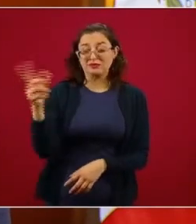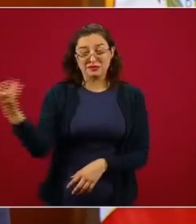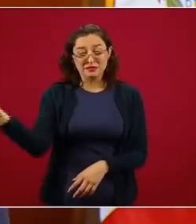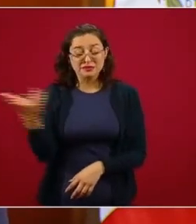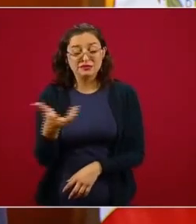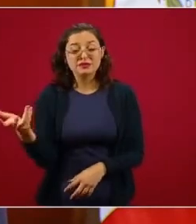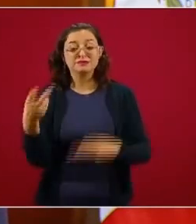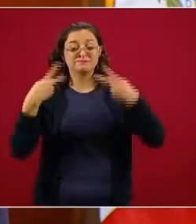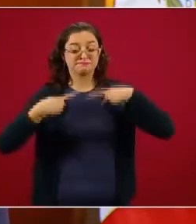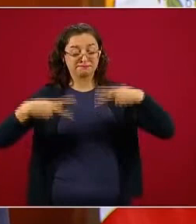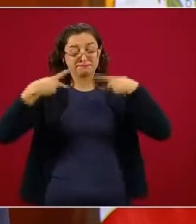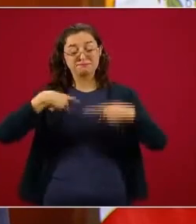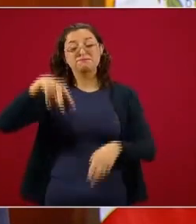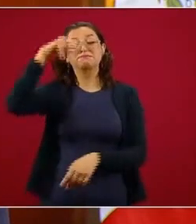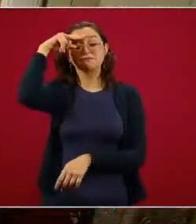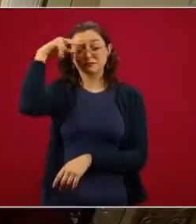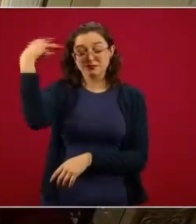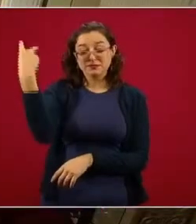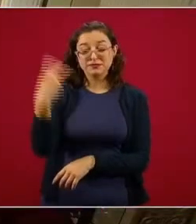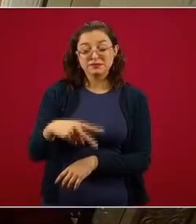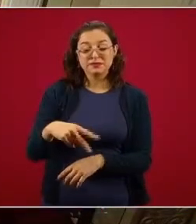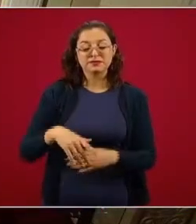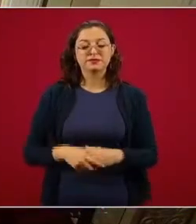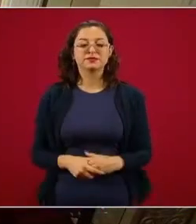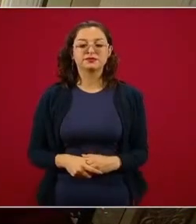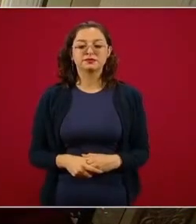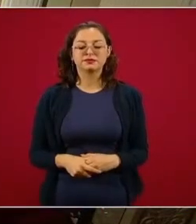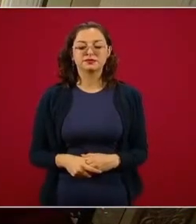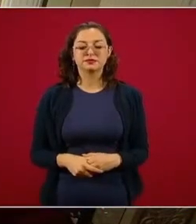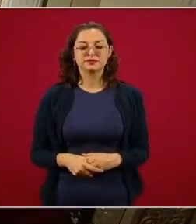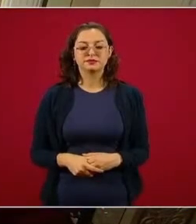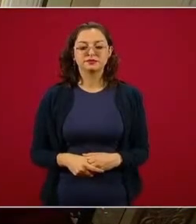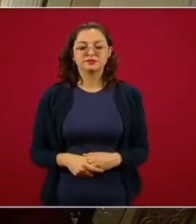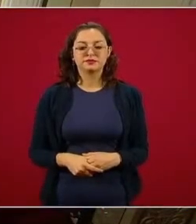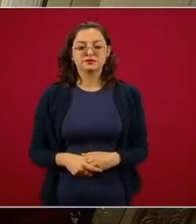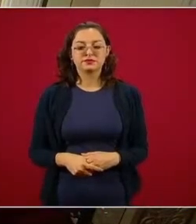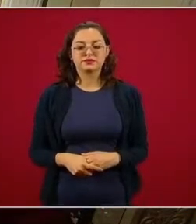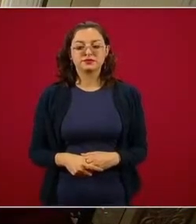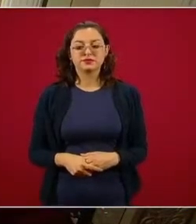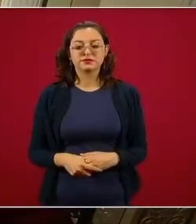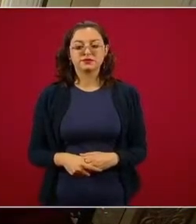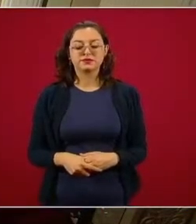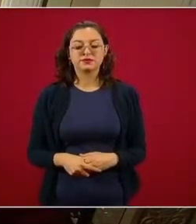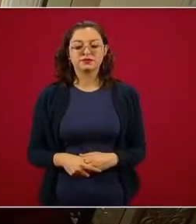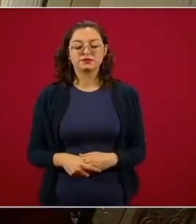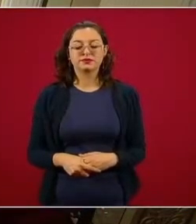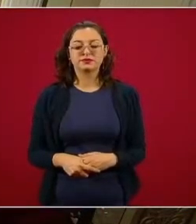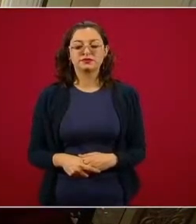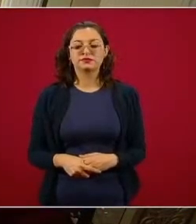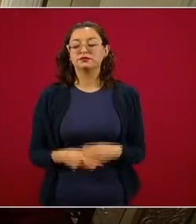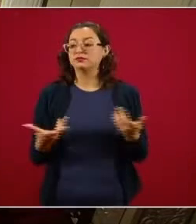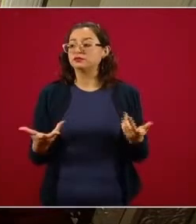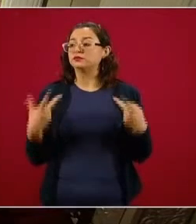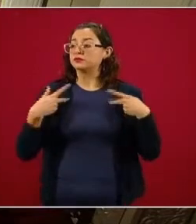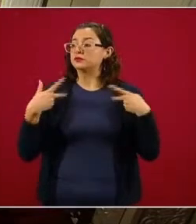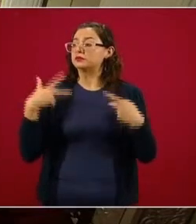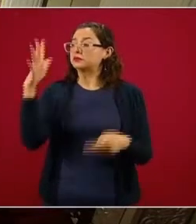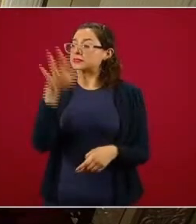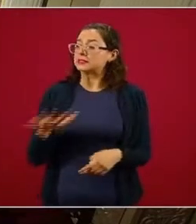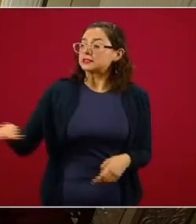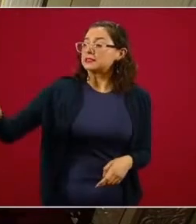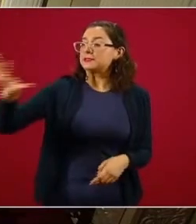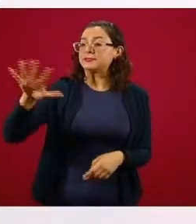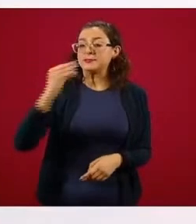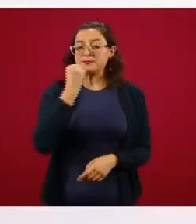proceder del pueblo de México. No han sido menores los sacrificios que la sociedad ha tenido que